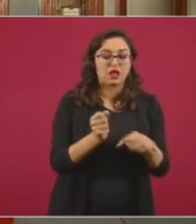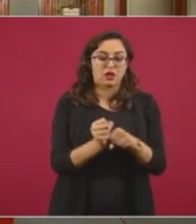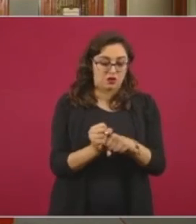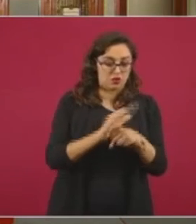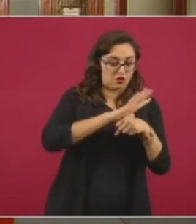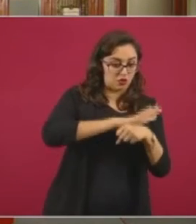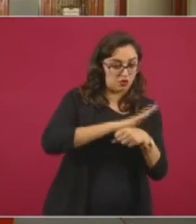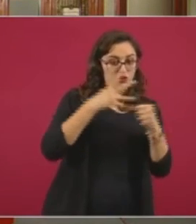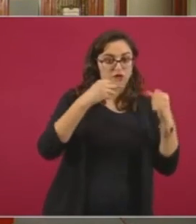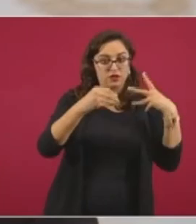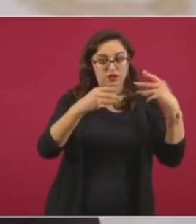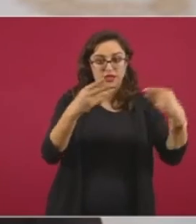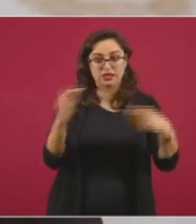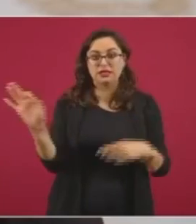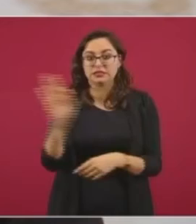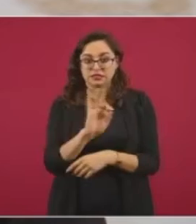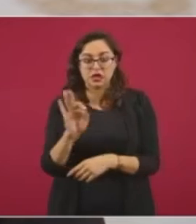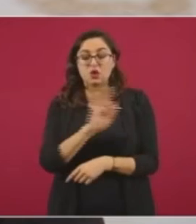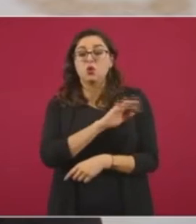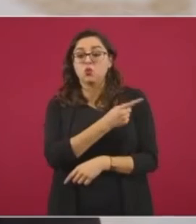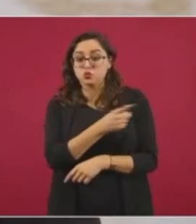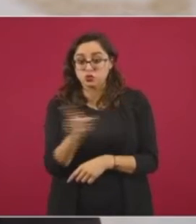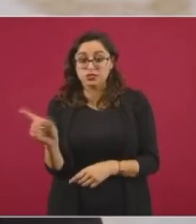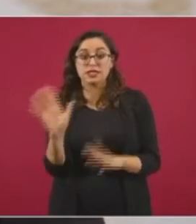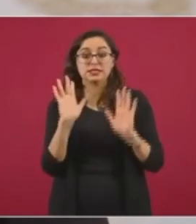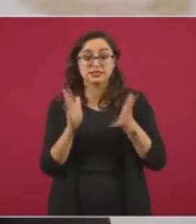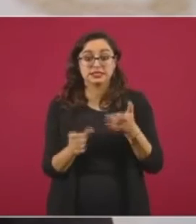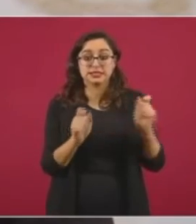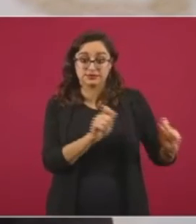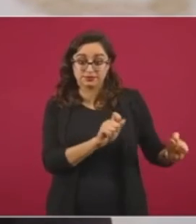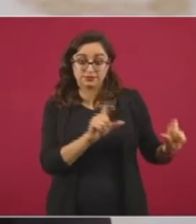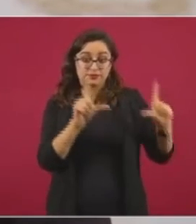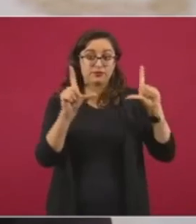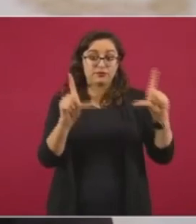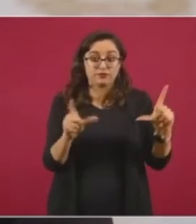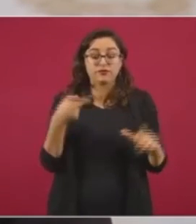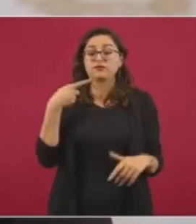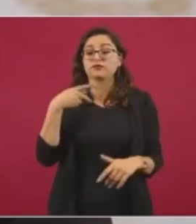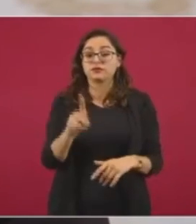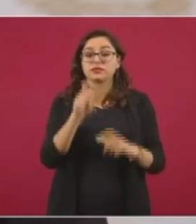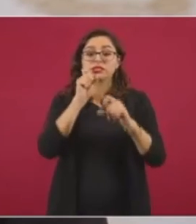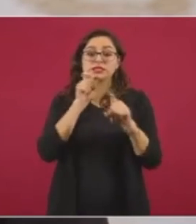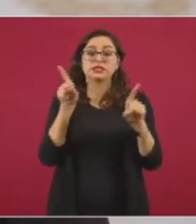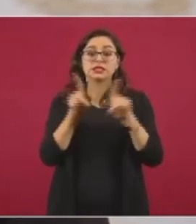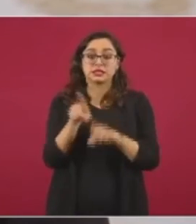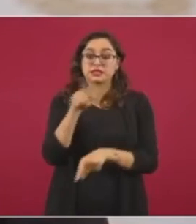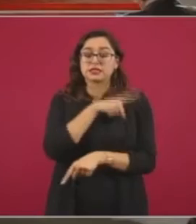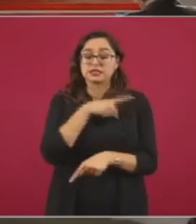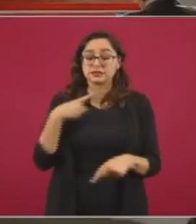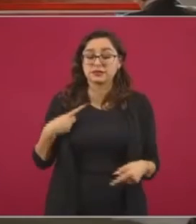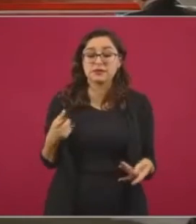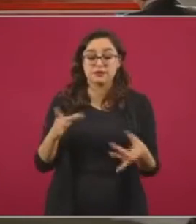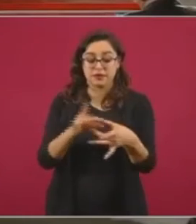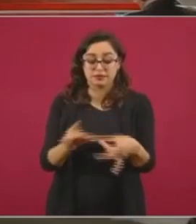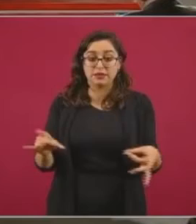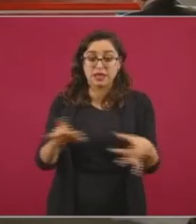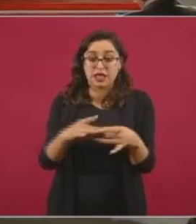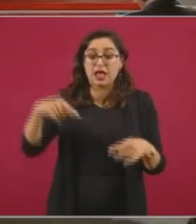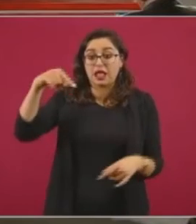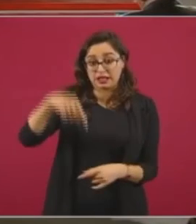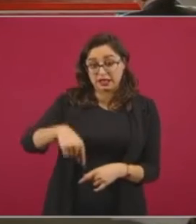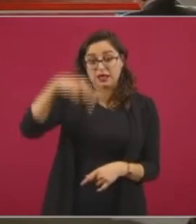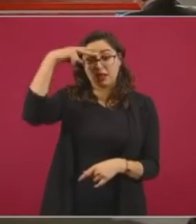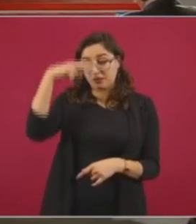probablemente ya habían visto esta diapositiva, pero es importante también señalar que México hemos